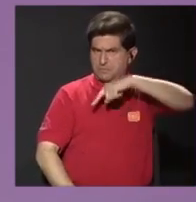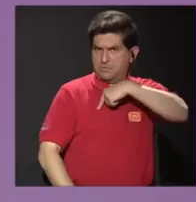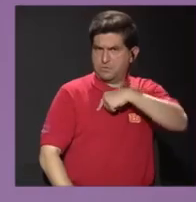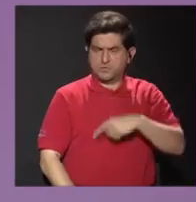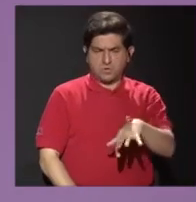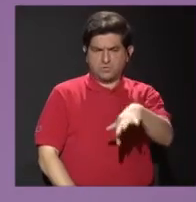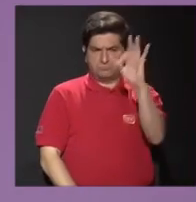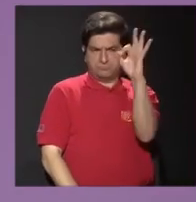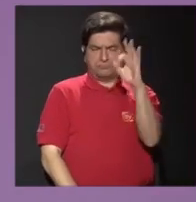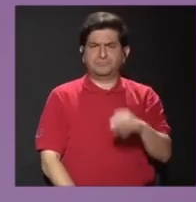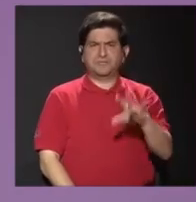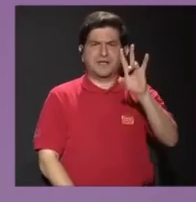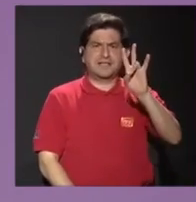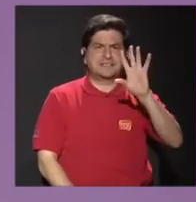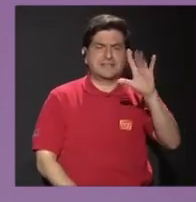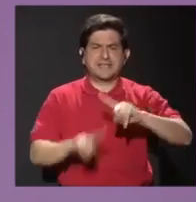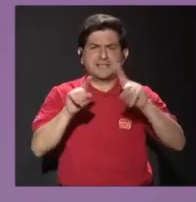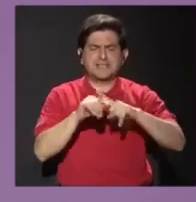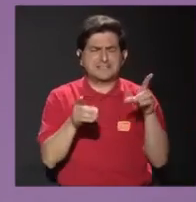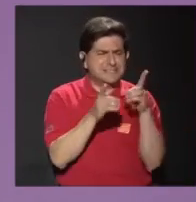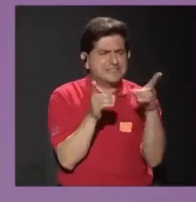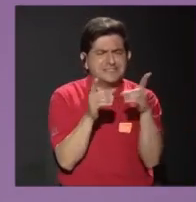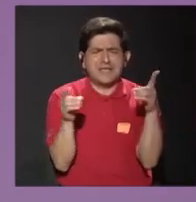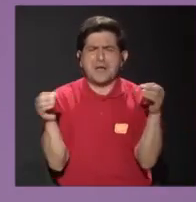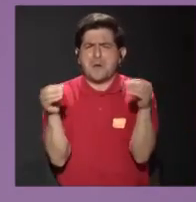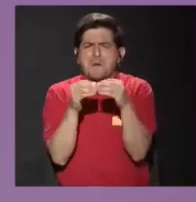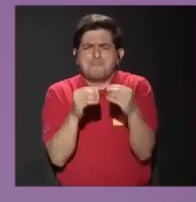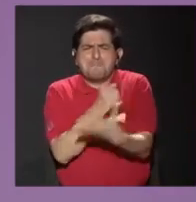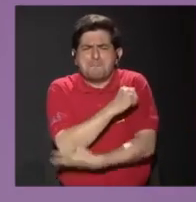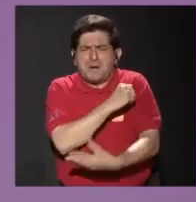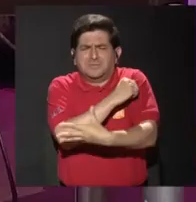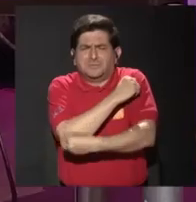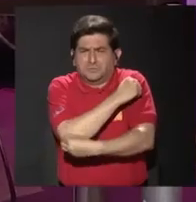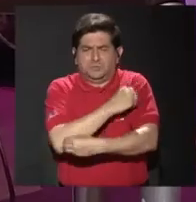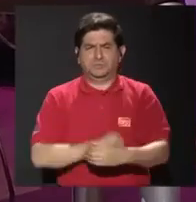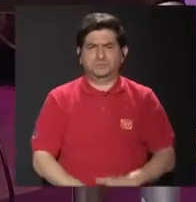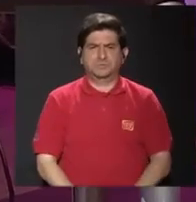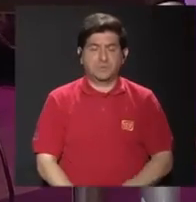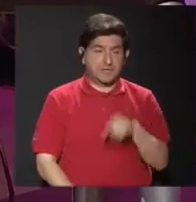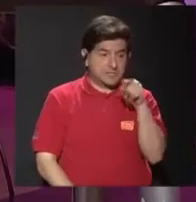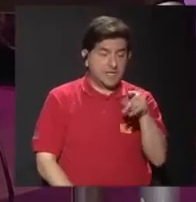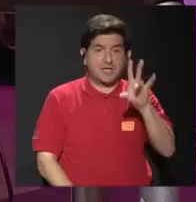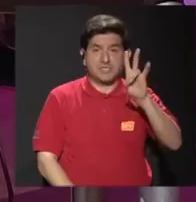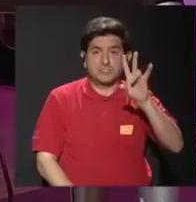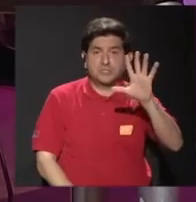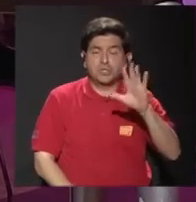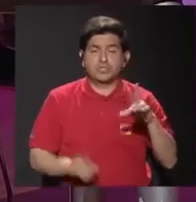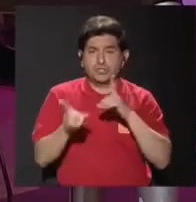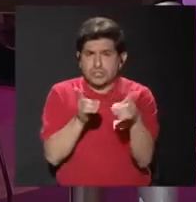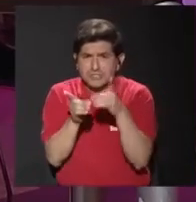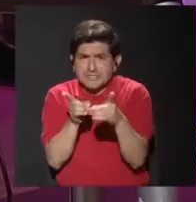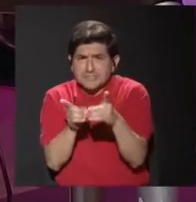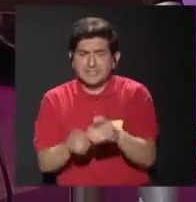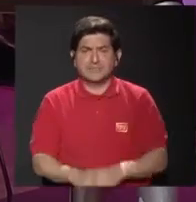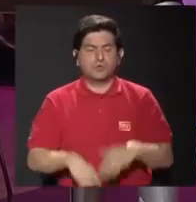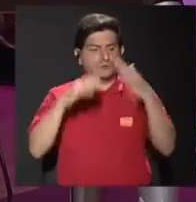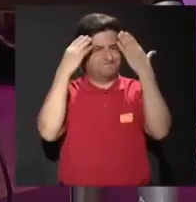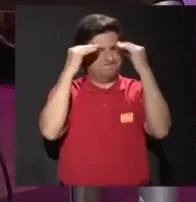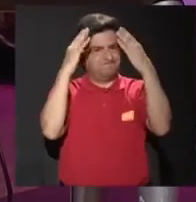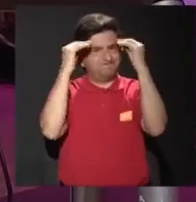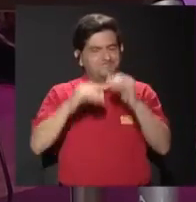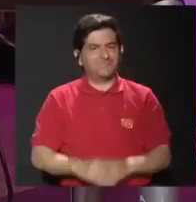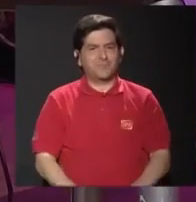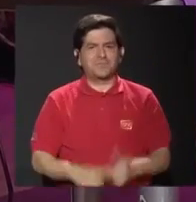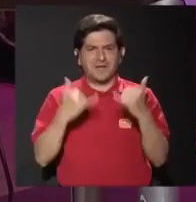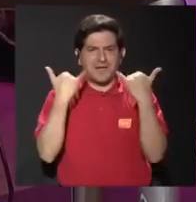escogidos los 75 distritos de mayor concentración de la pobreza en estos 75 distritos tenemos información